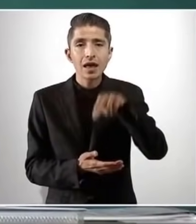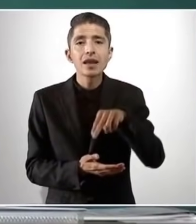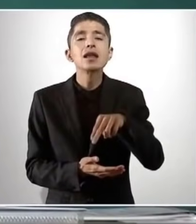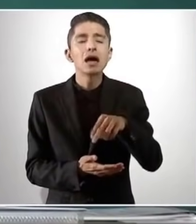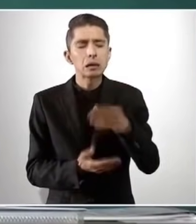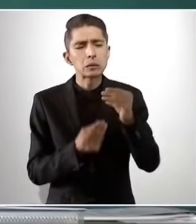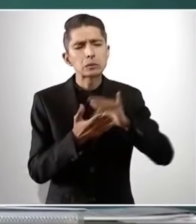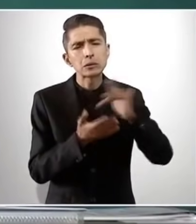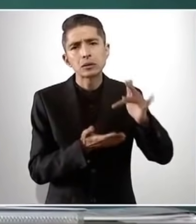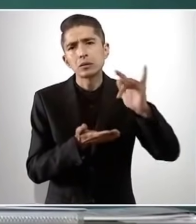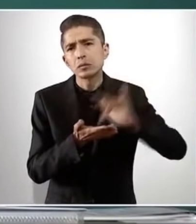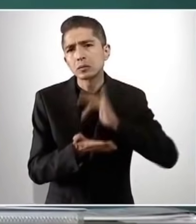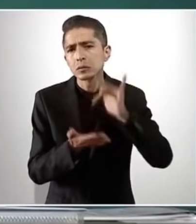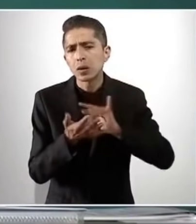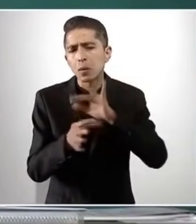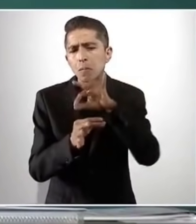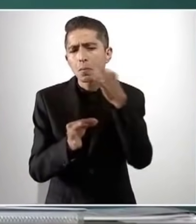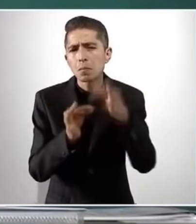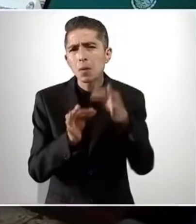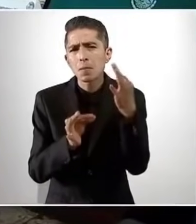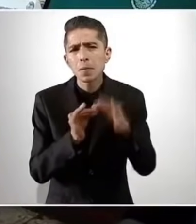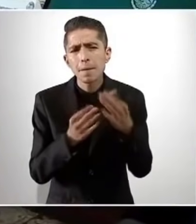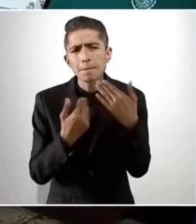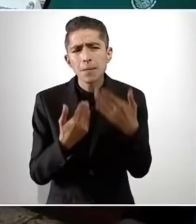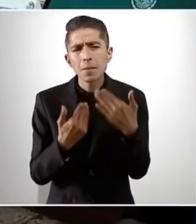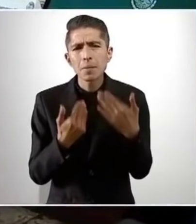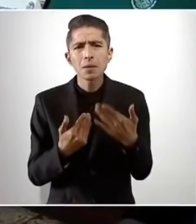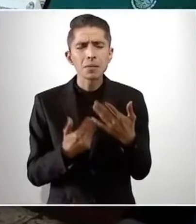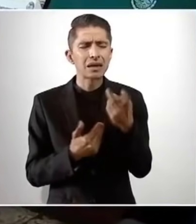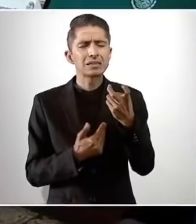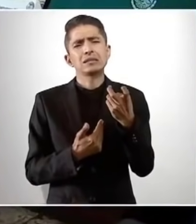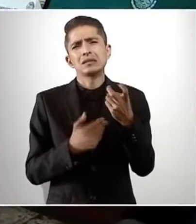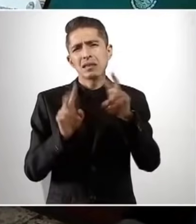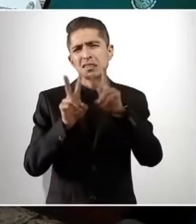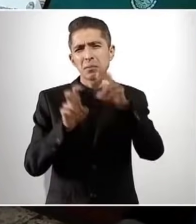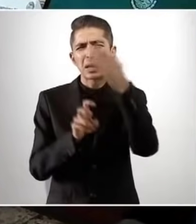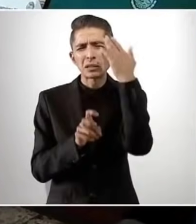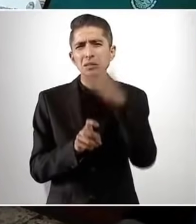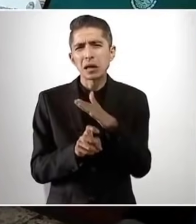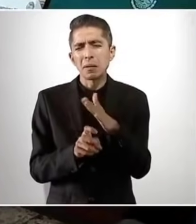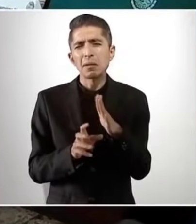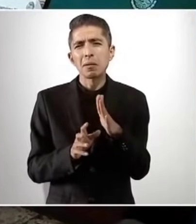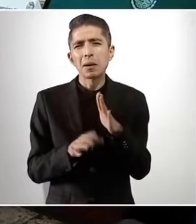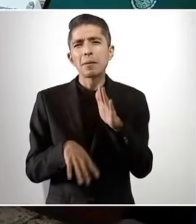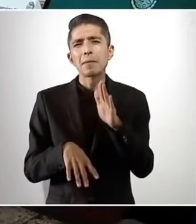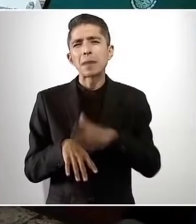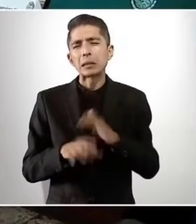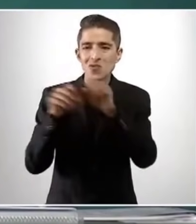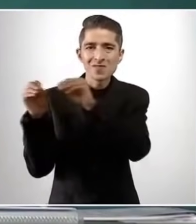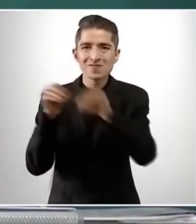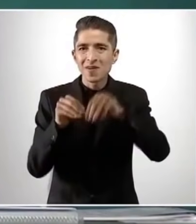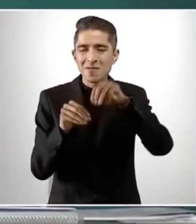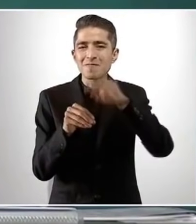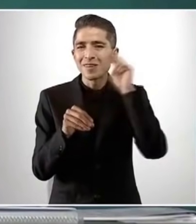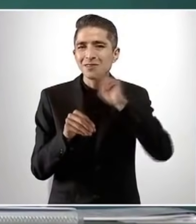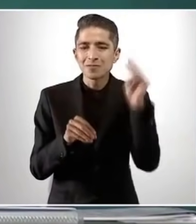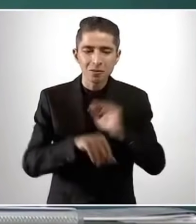nos ha apoyado puntualmente en este tema tan delicado para las michoacanas y michoacanos.